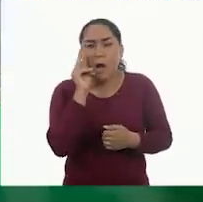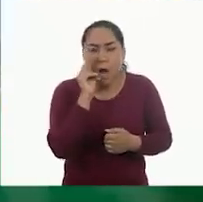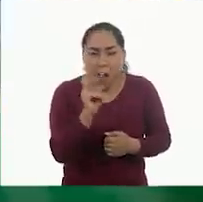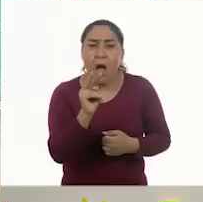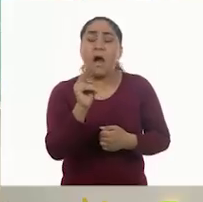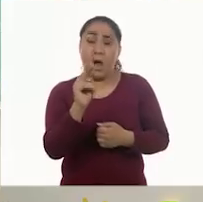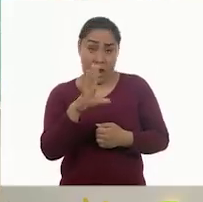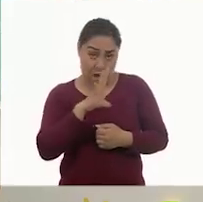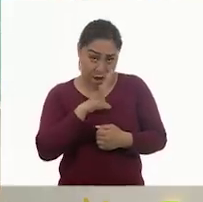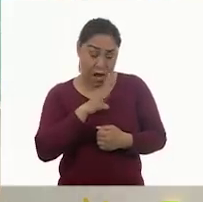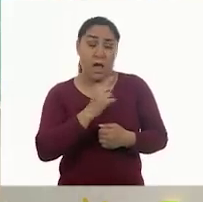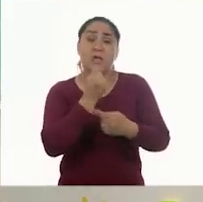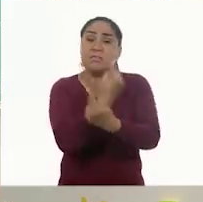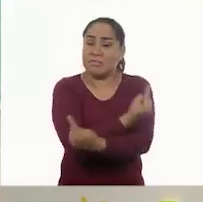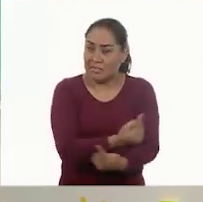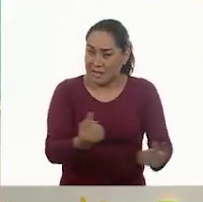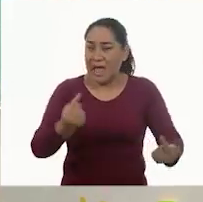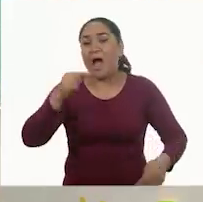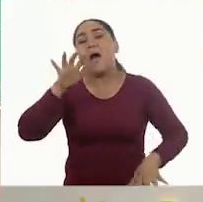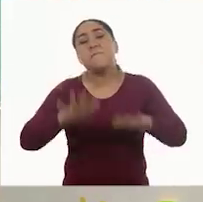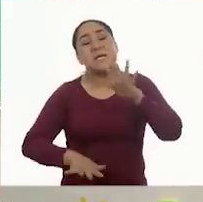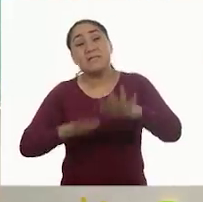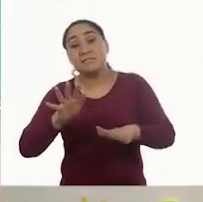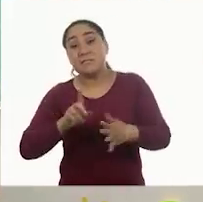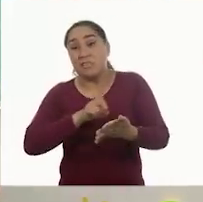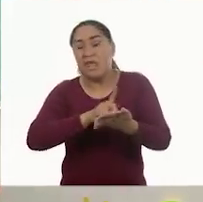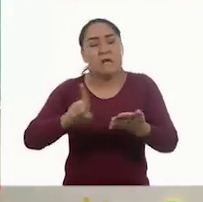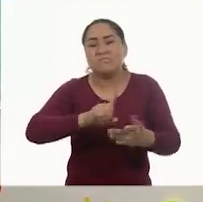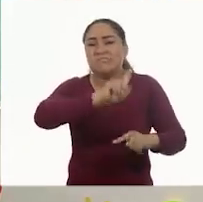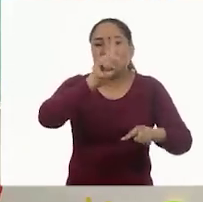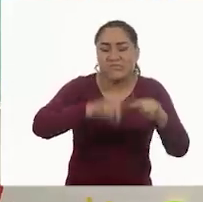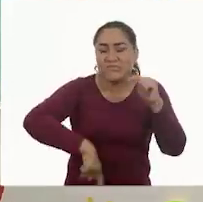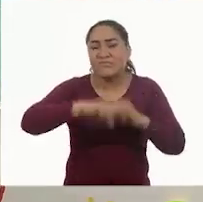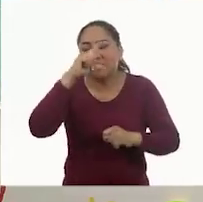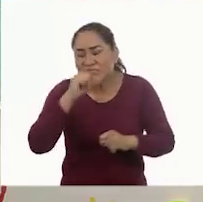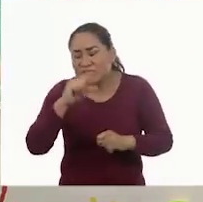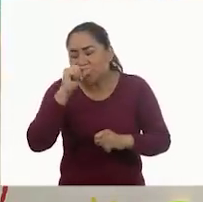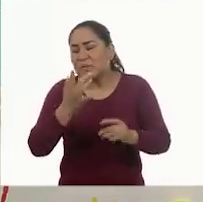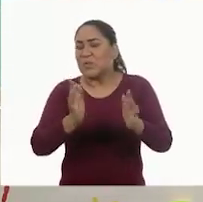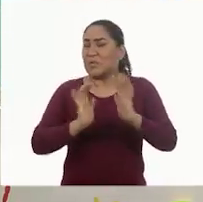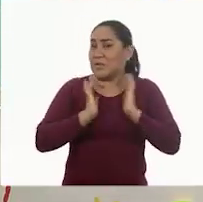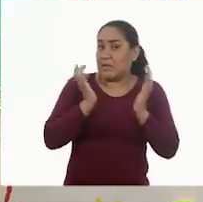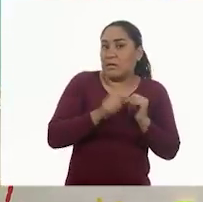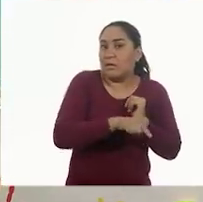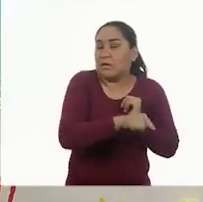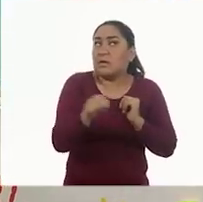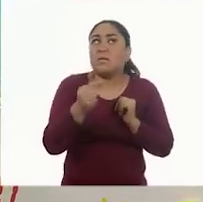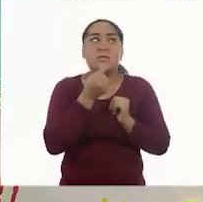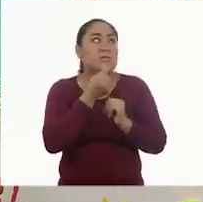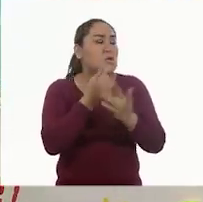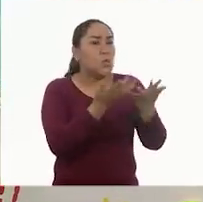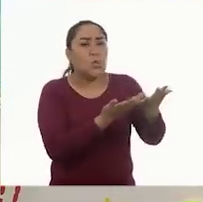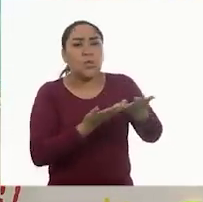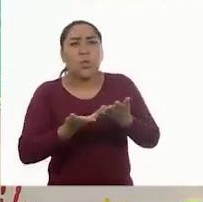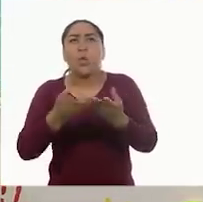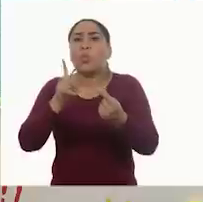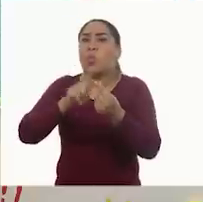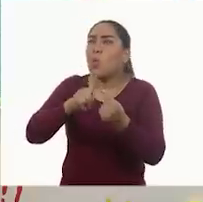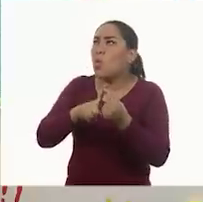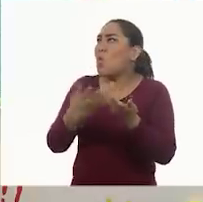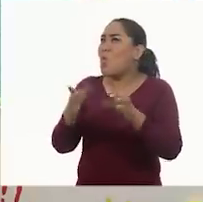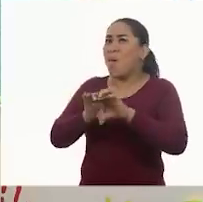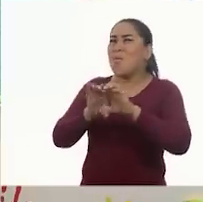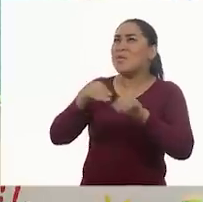niños a los que sí se les vulneran sus derechos, que tal vez no han encontrado con quién o cómo comunicar,